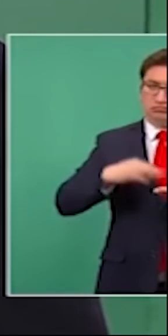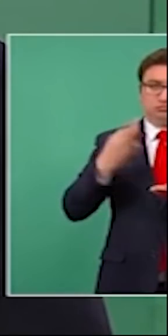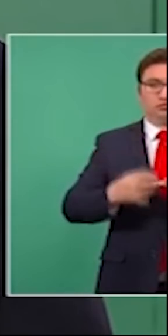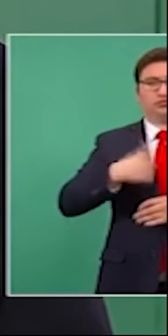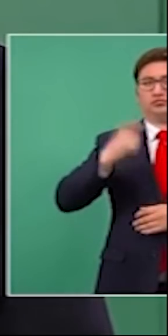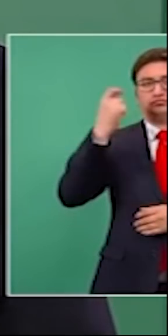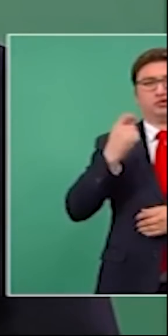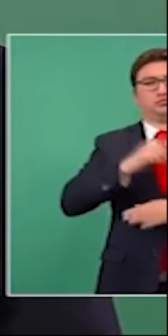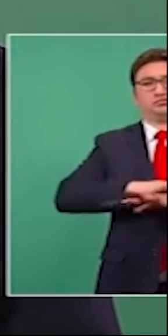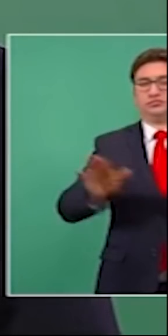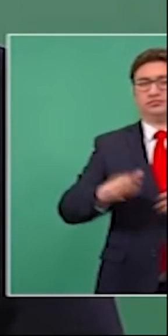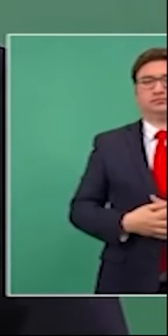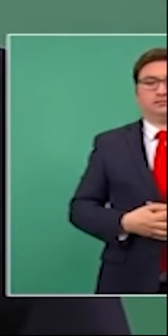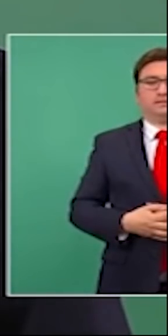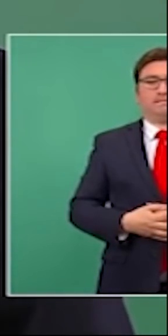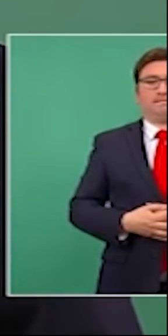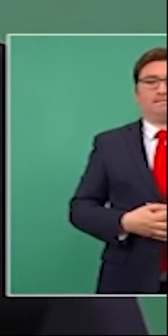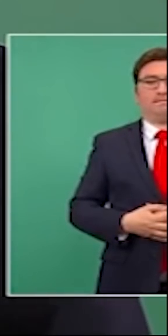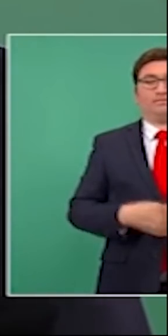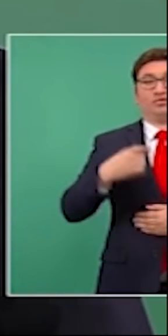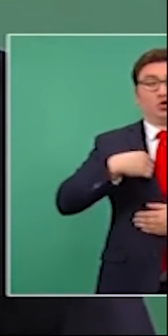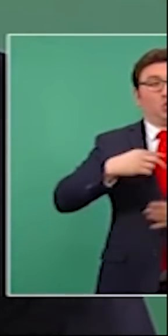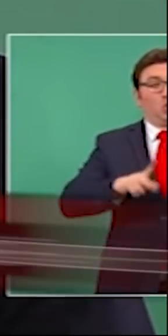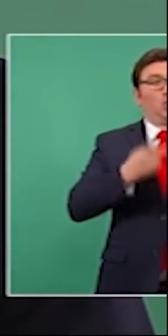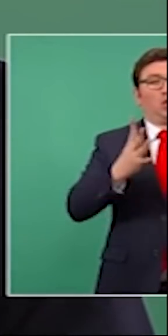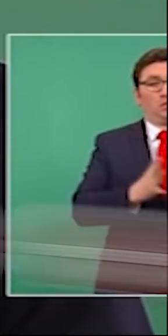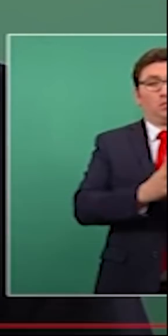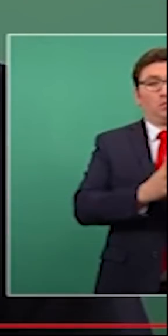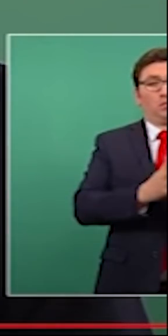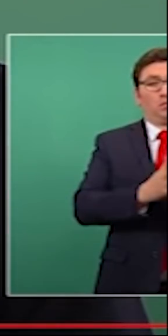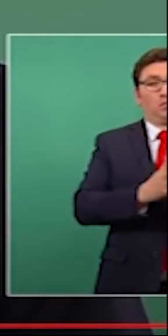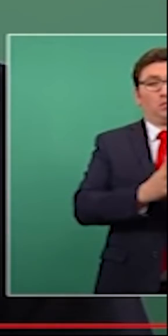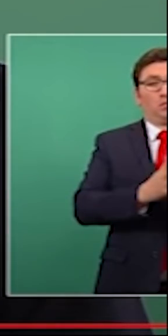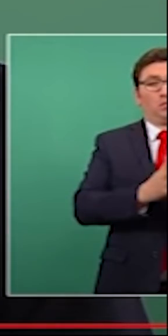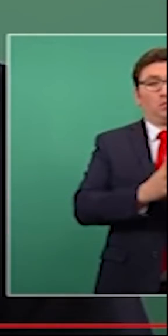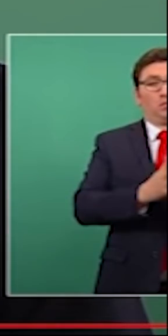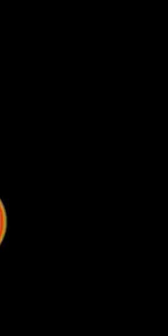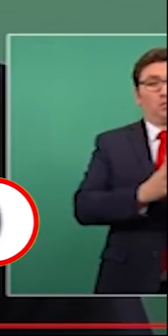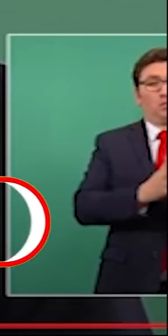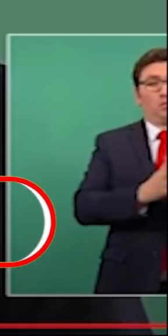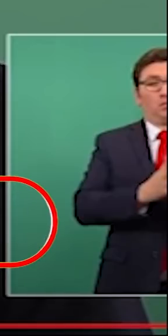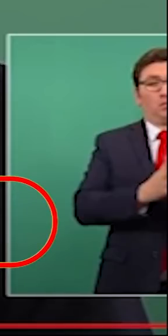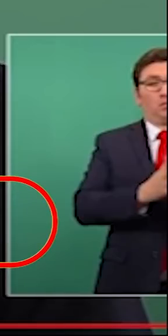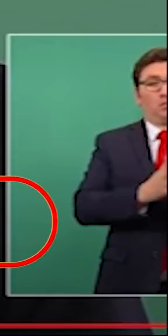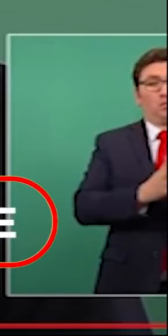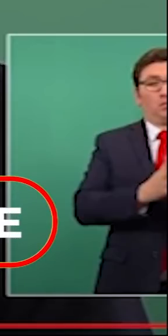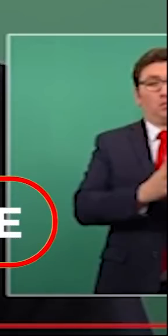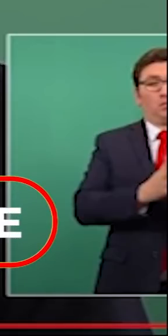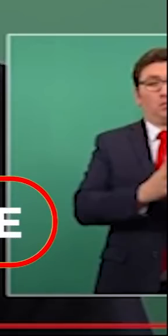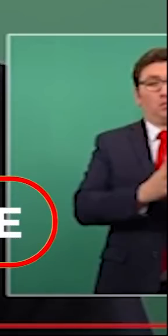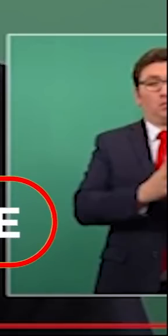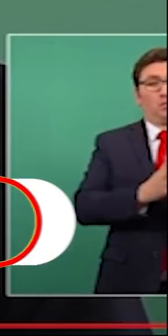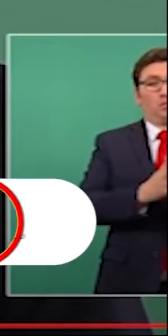dicho que no vuelvo a participar. Pues ahí está lo que dijo el presidente Andrés Manuel López